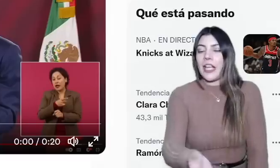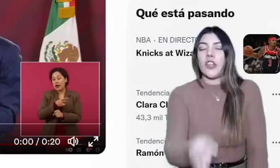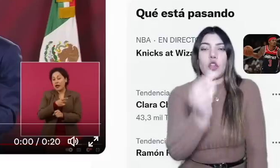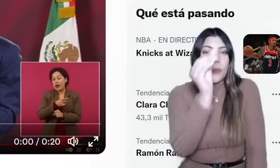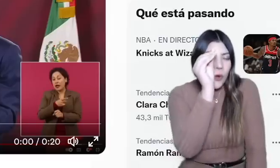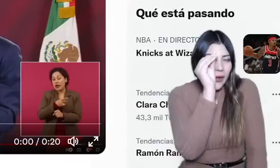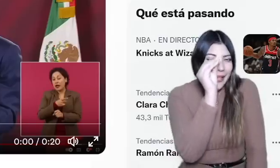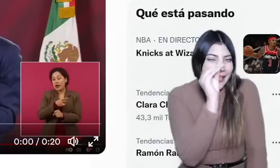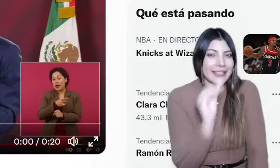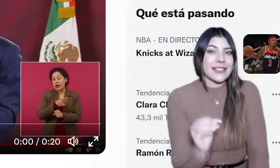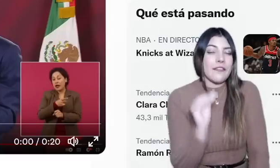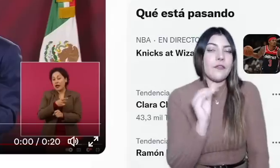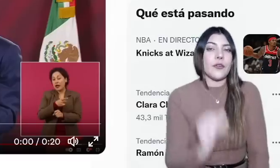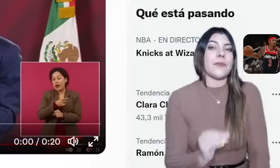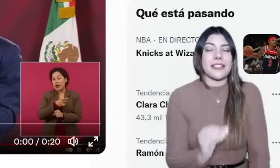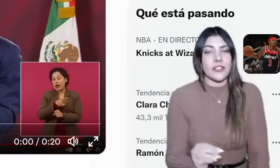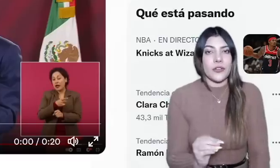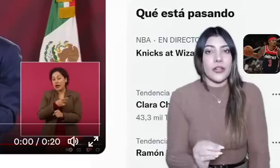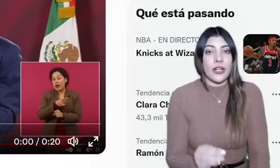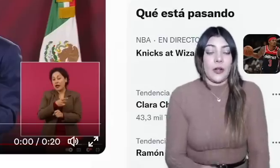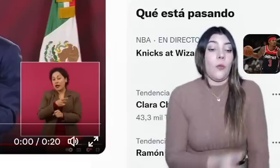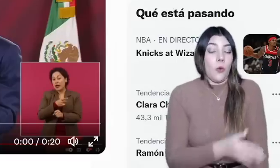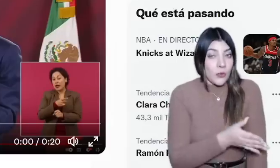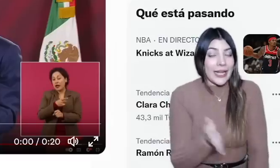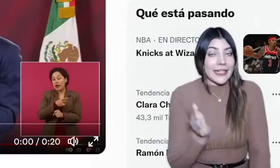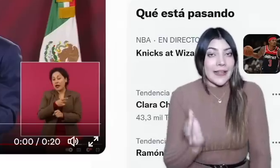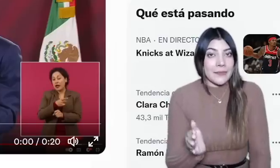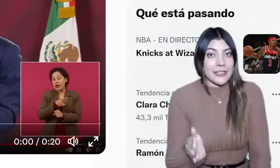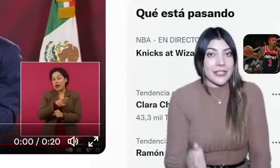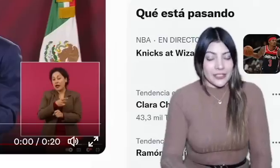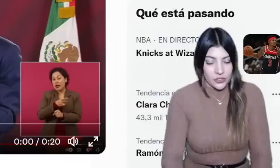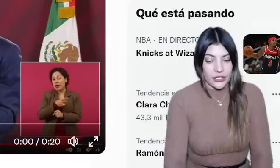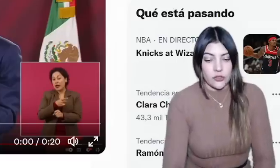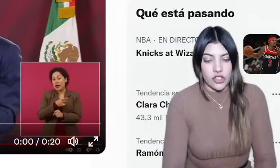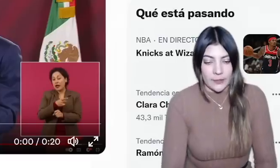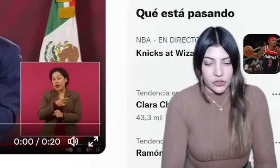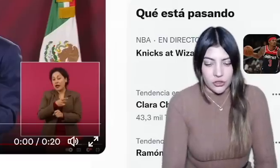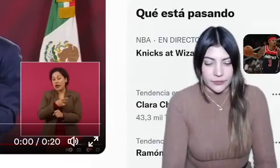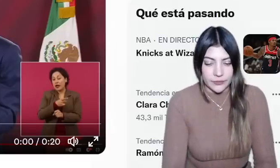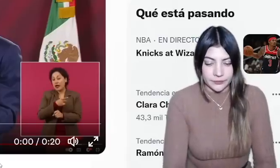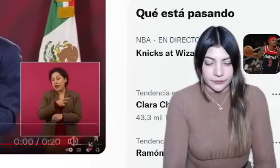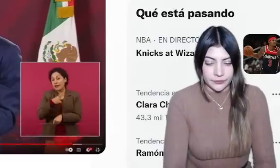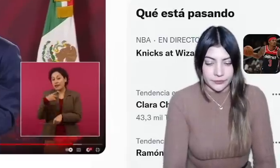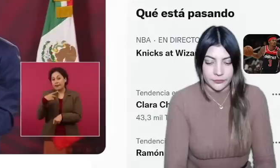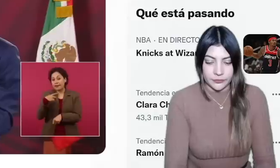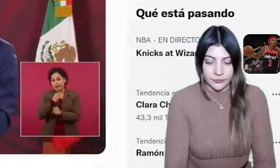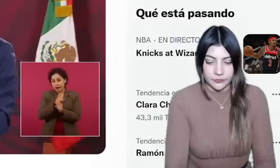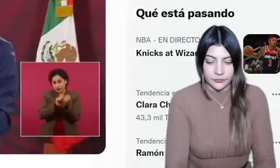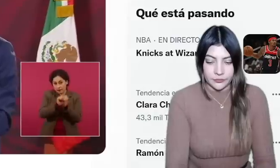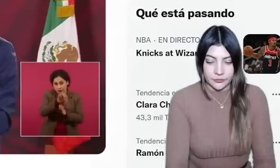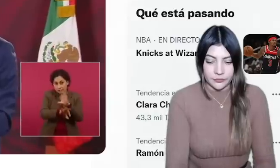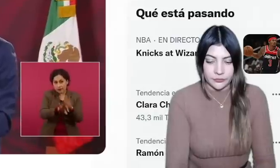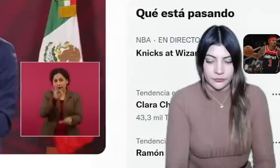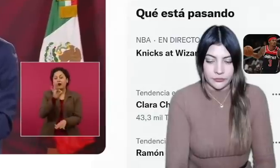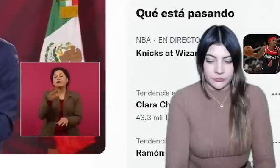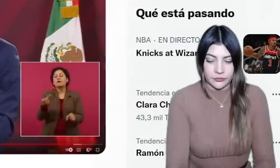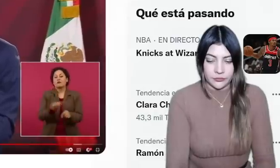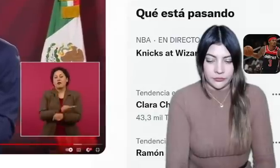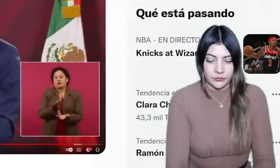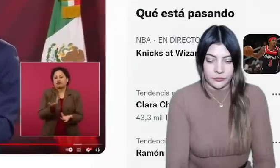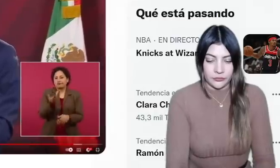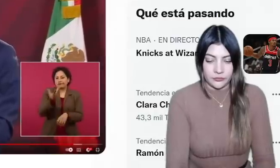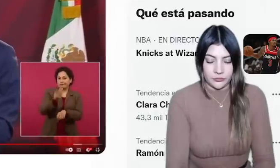presidente tomó esta información como una línea de investigación. Escuchemos. Pues falta de